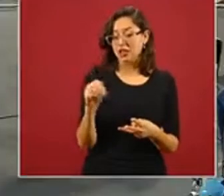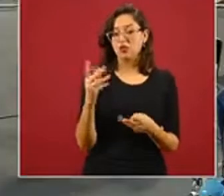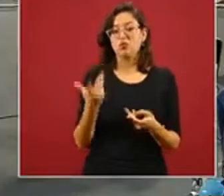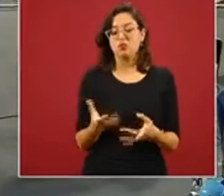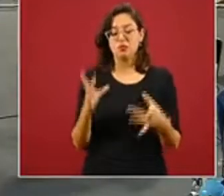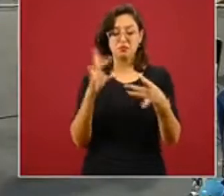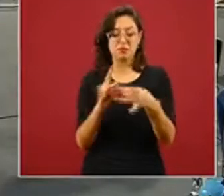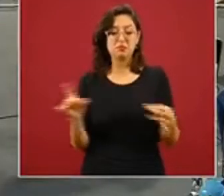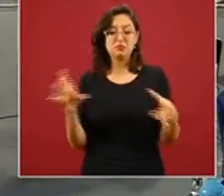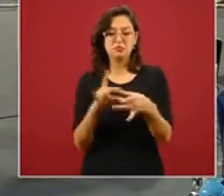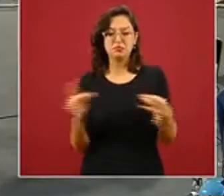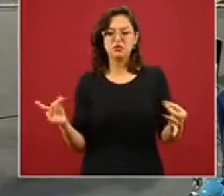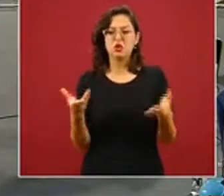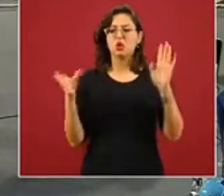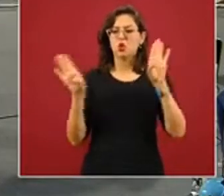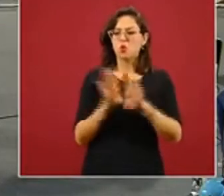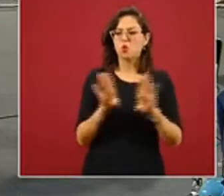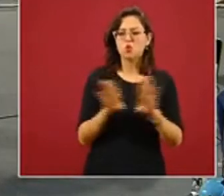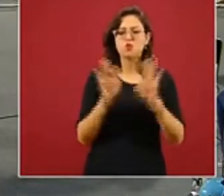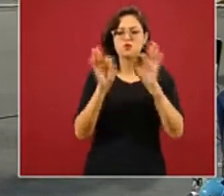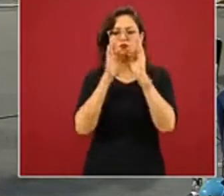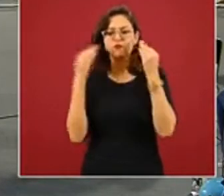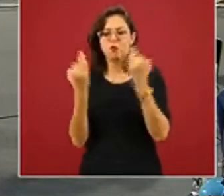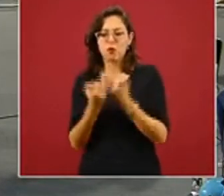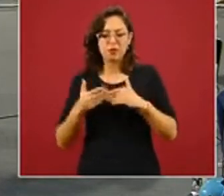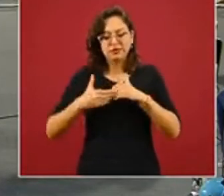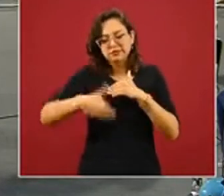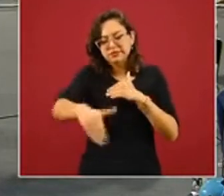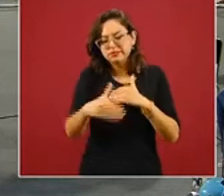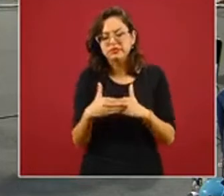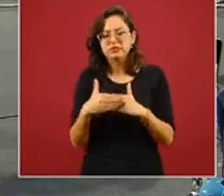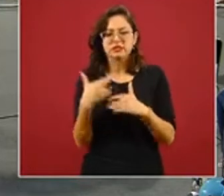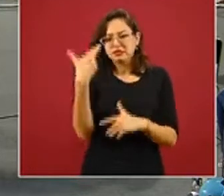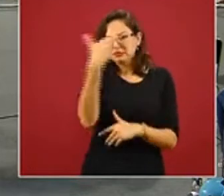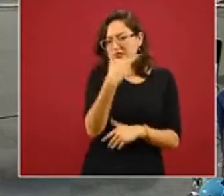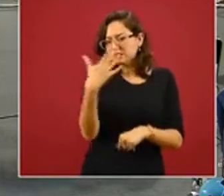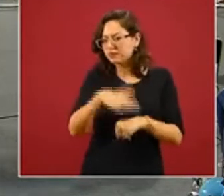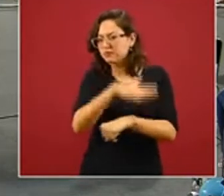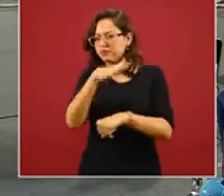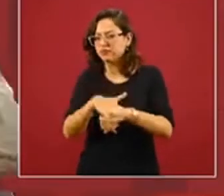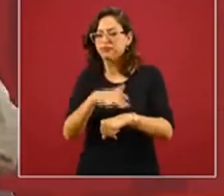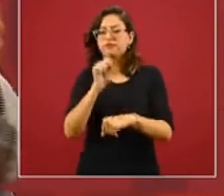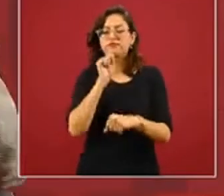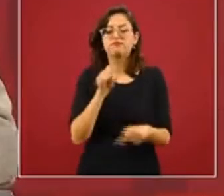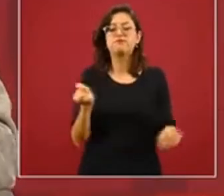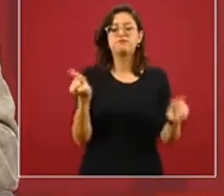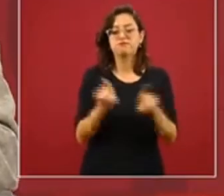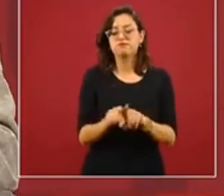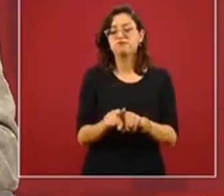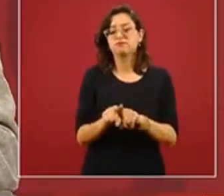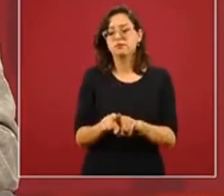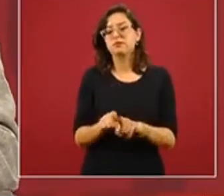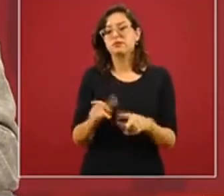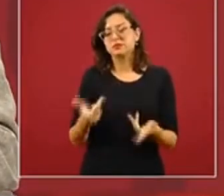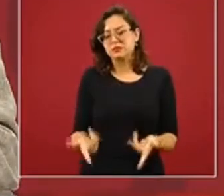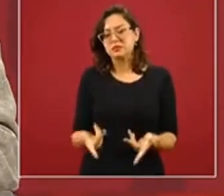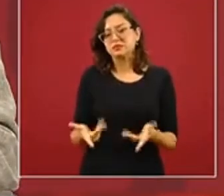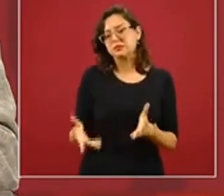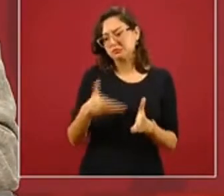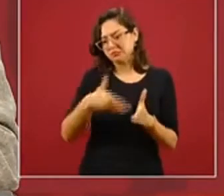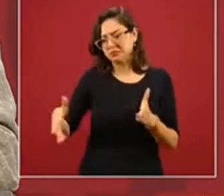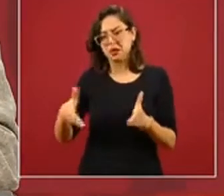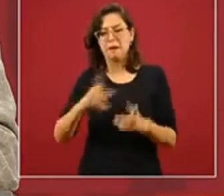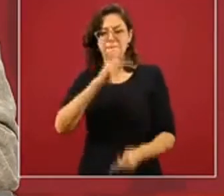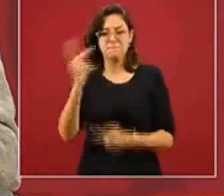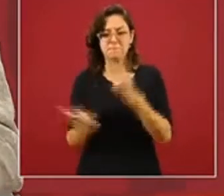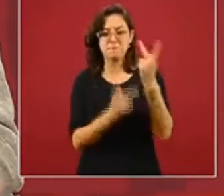se hizo la calificación y comentaremos, queremos dejar un tiempo suficiente para preguntas y